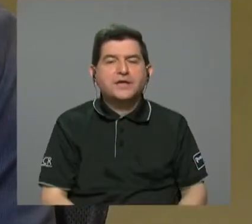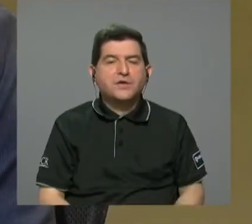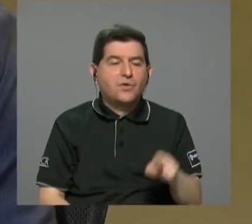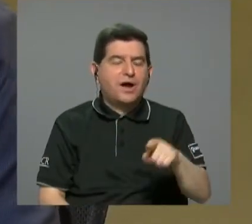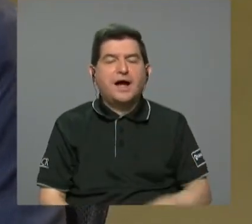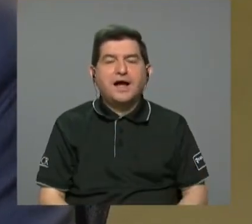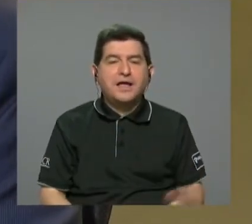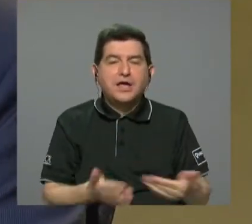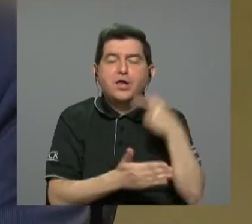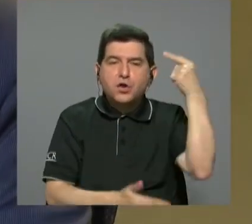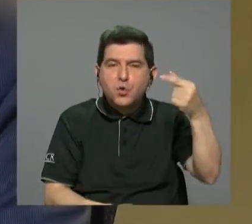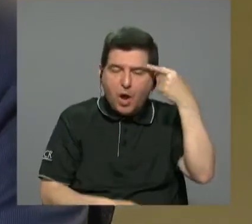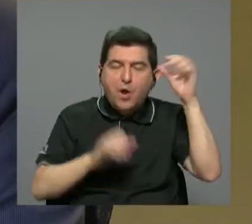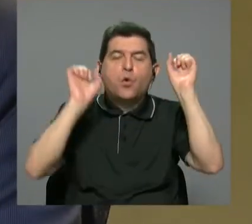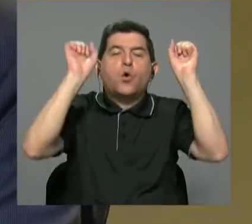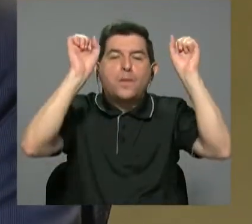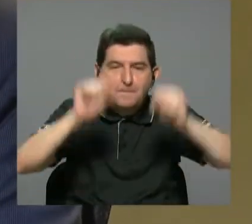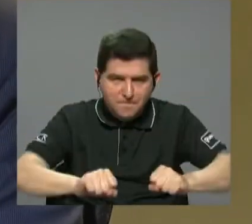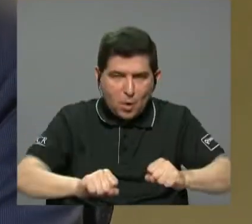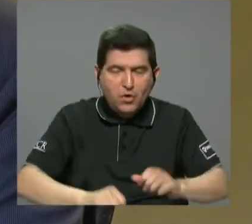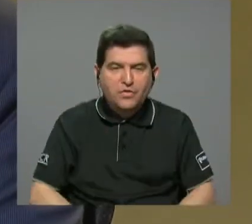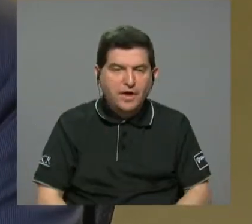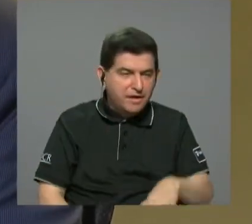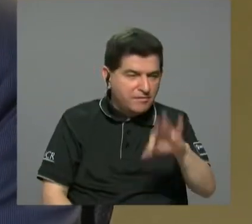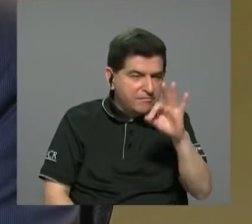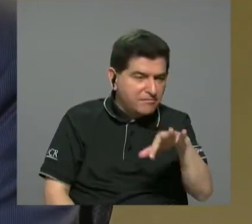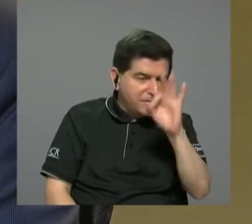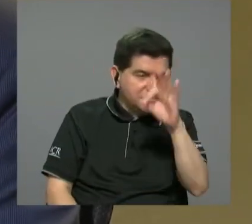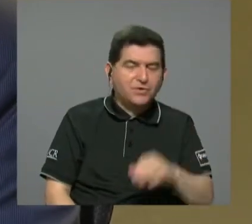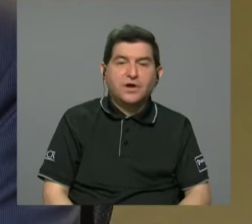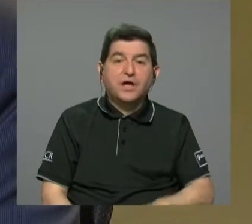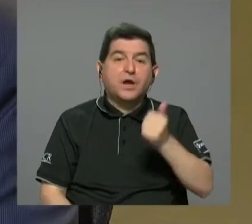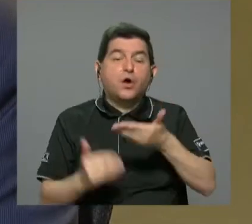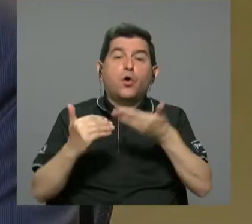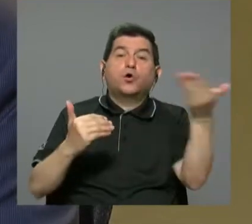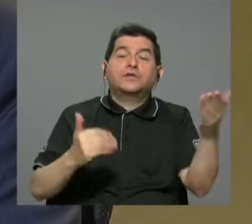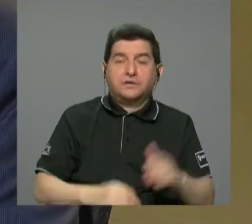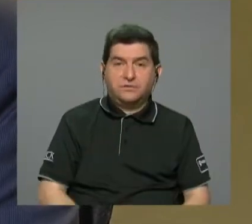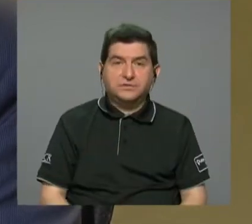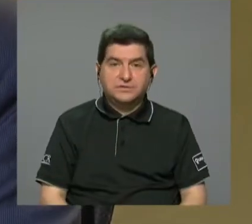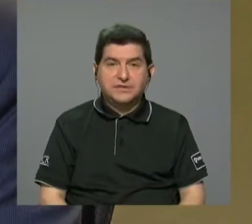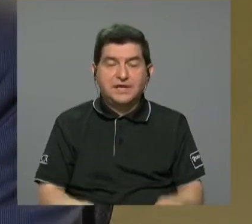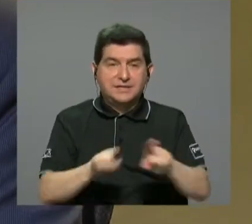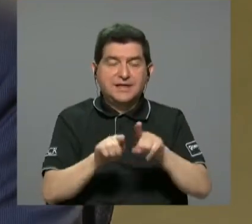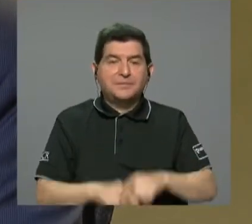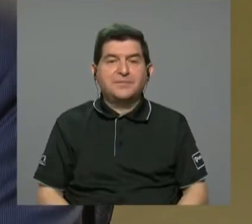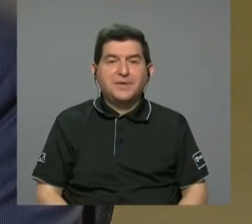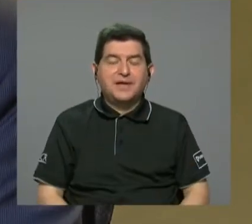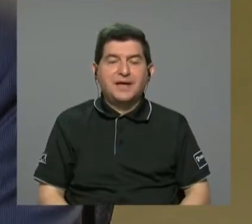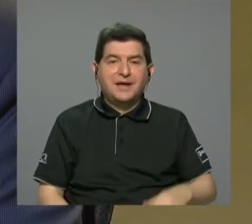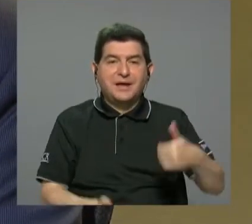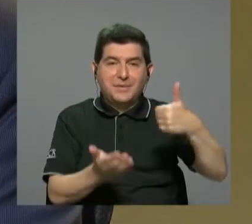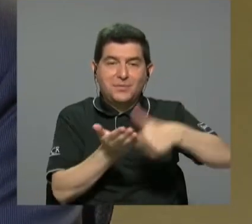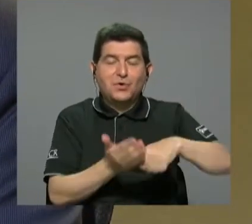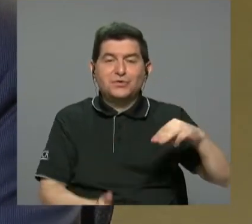nueva administración para escoger. Y otra cosa, que le quitan voto al ministro de Hacienda, ¿verdad? Que